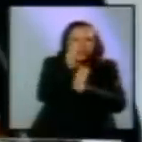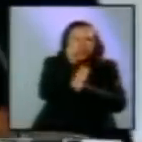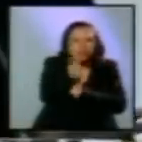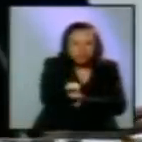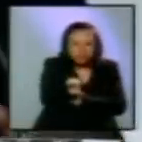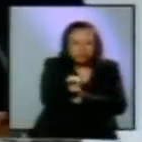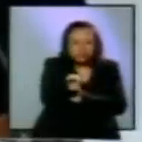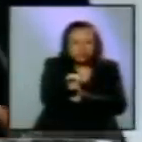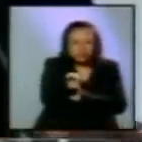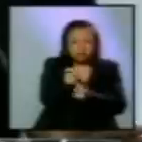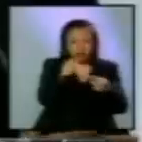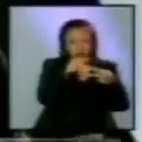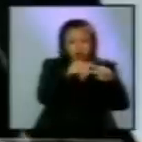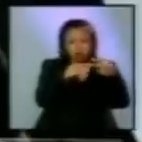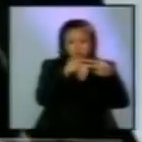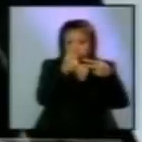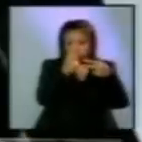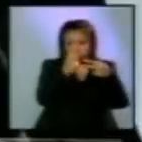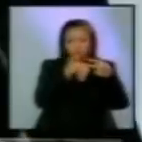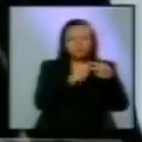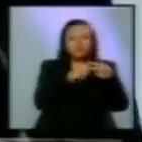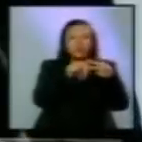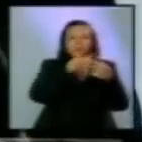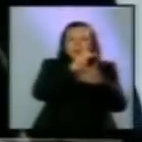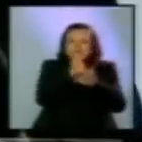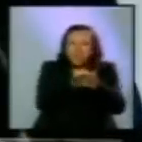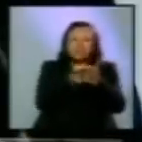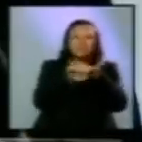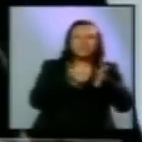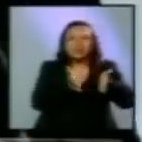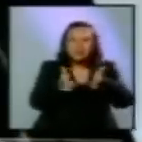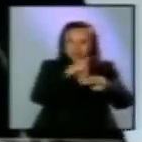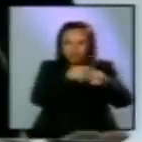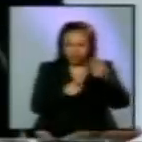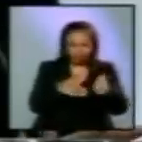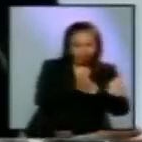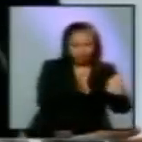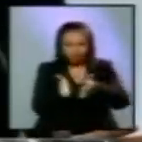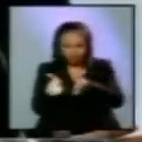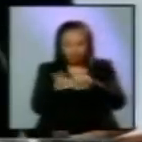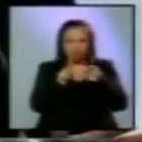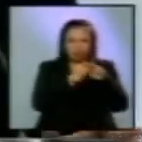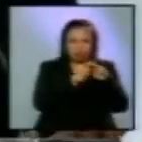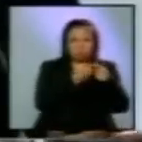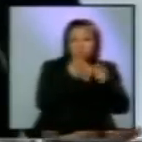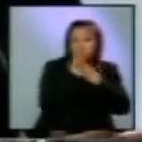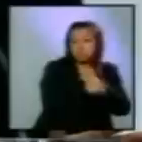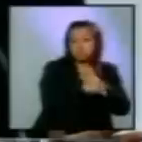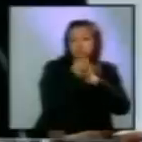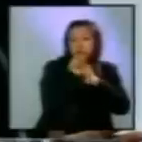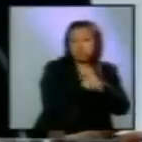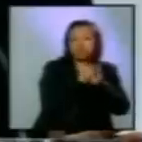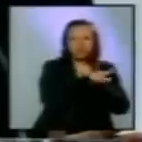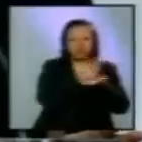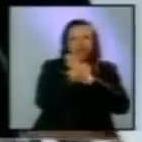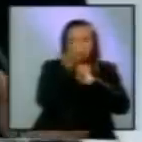que hay dos opciones, dos proyectos, dos caminos. O más de lo mismo, que ya saben lo que